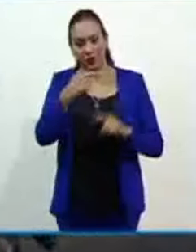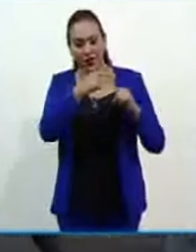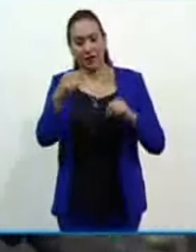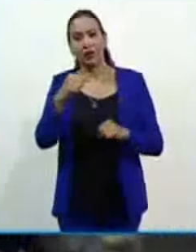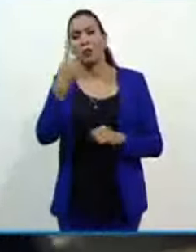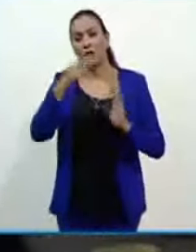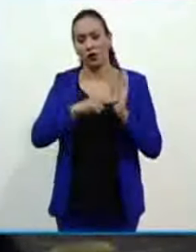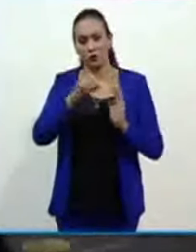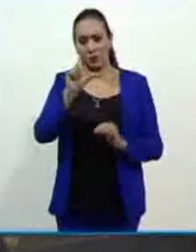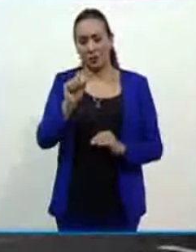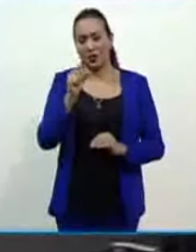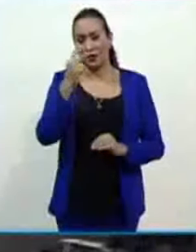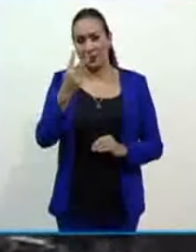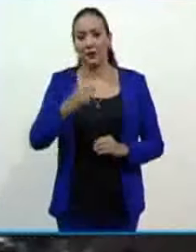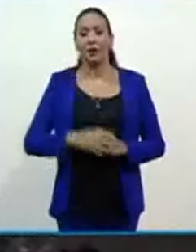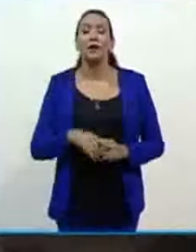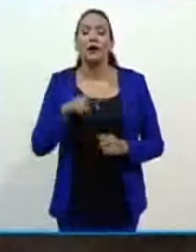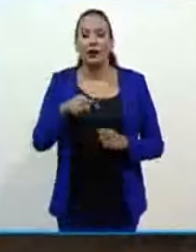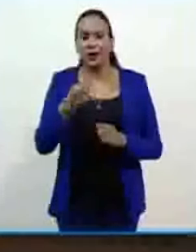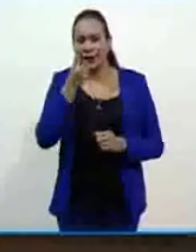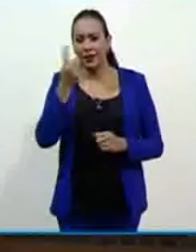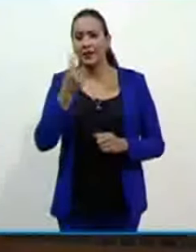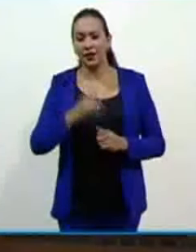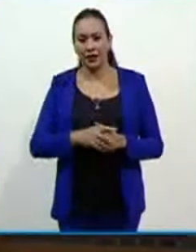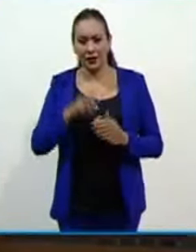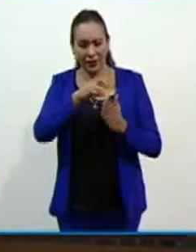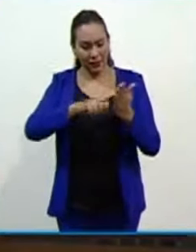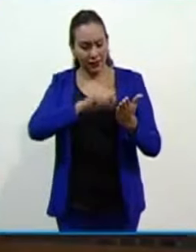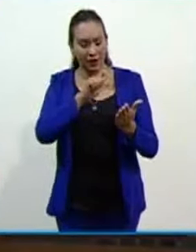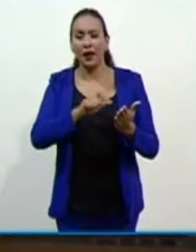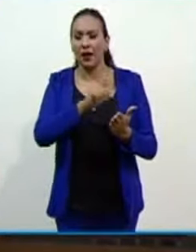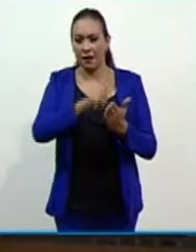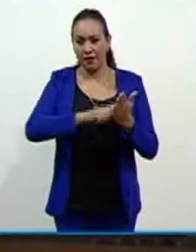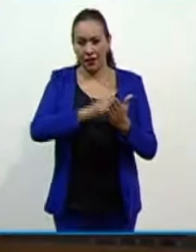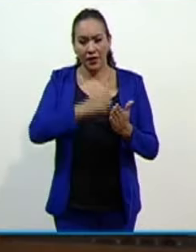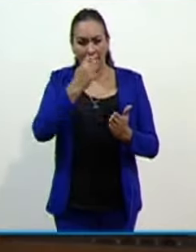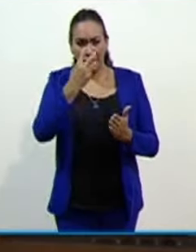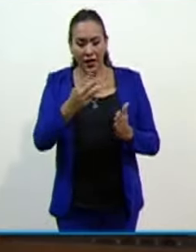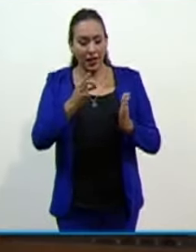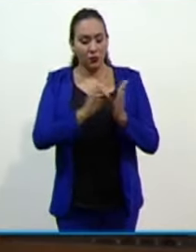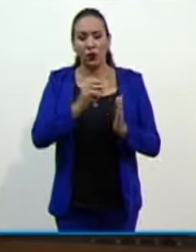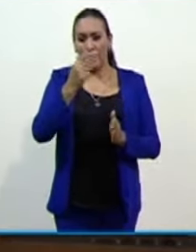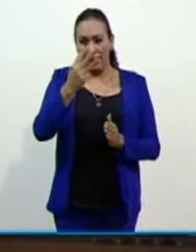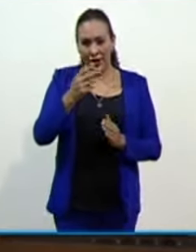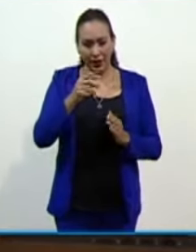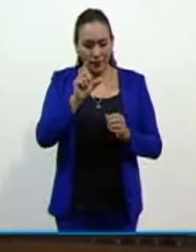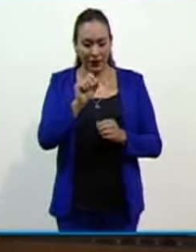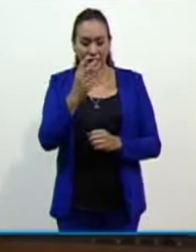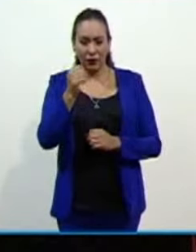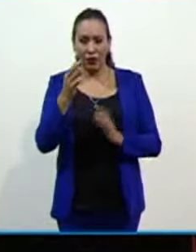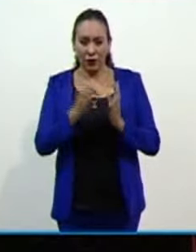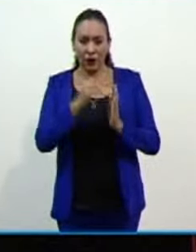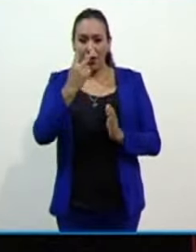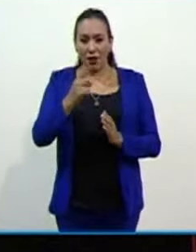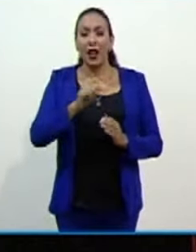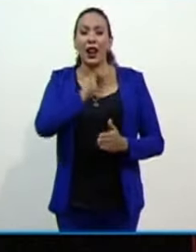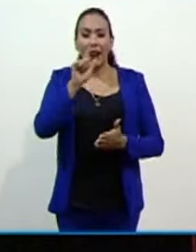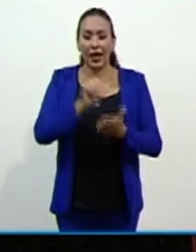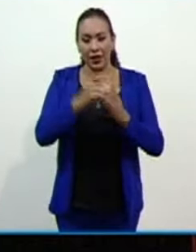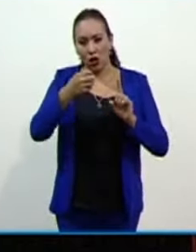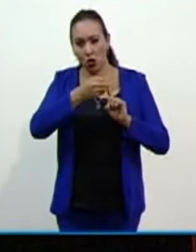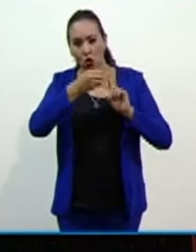101/2022, en la que invalidó el decreto que reformó los artículos 3.3 y 29.2 de la Ley sobre la